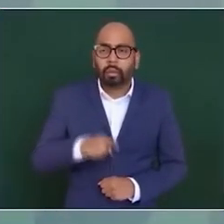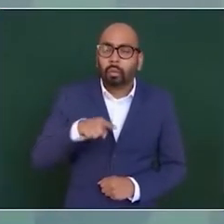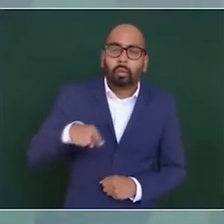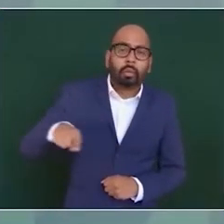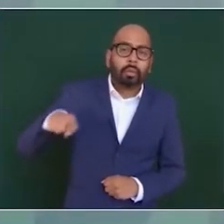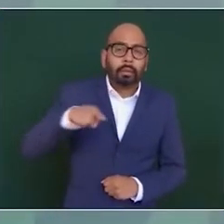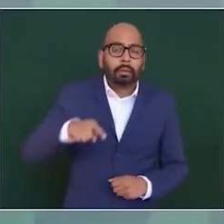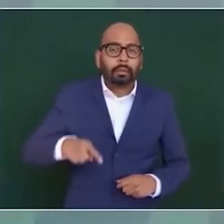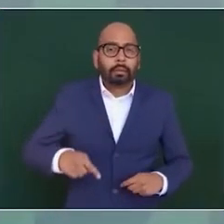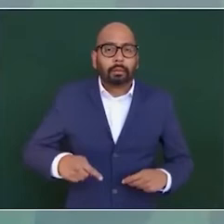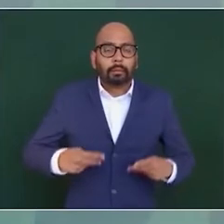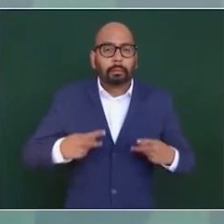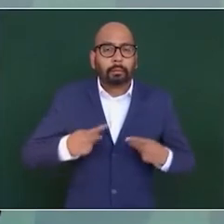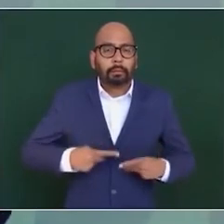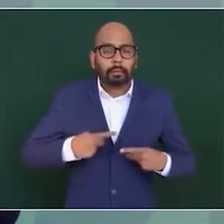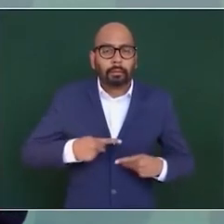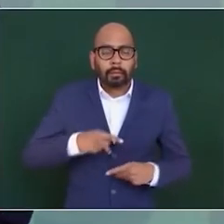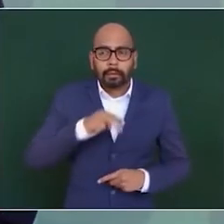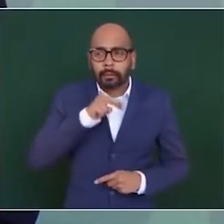preocupación,